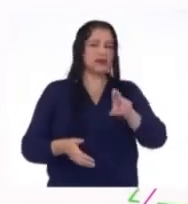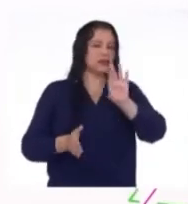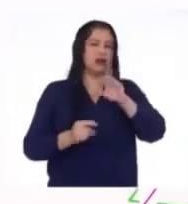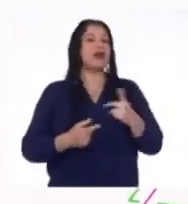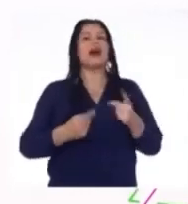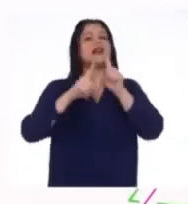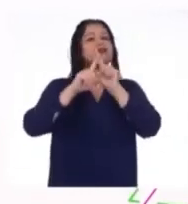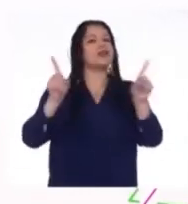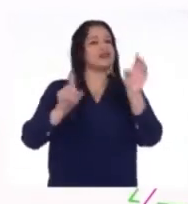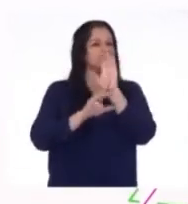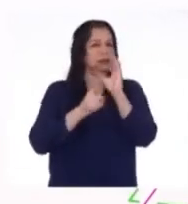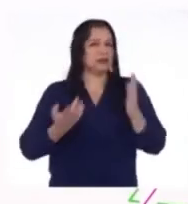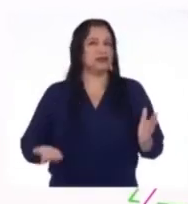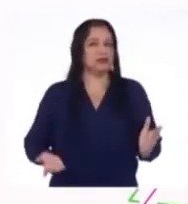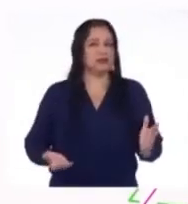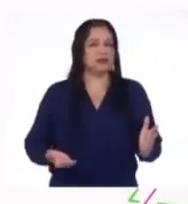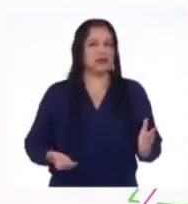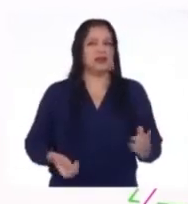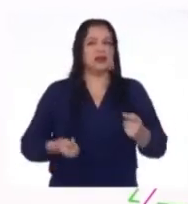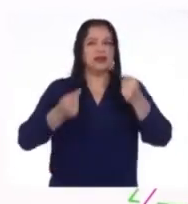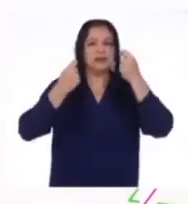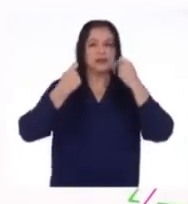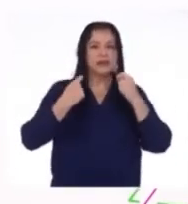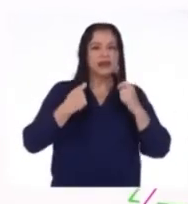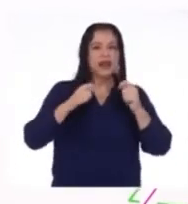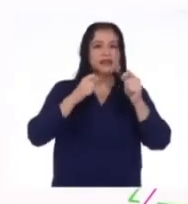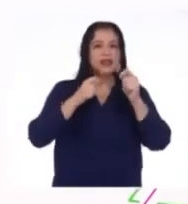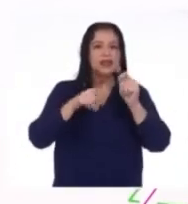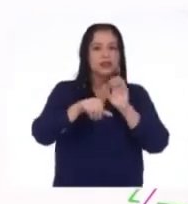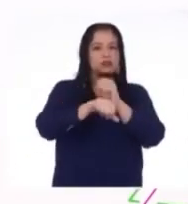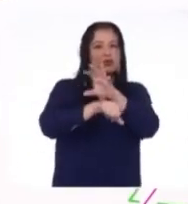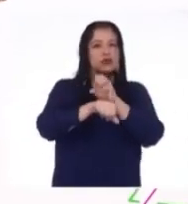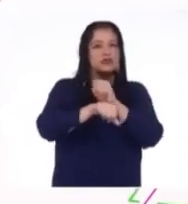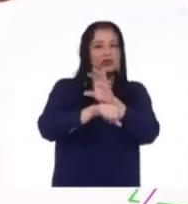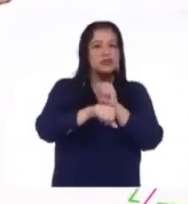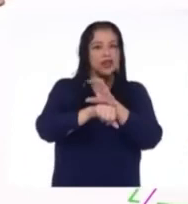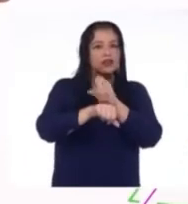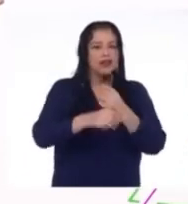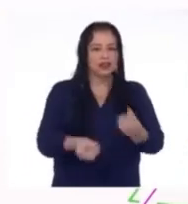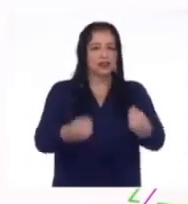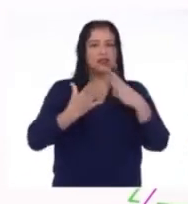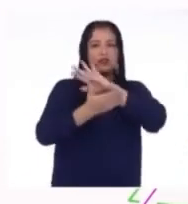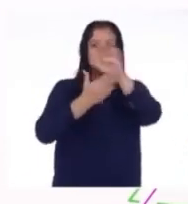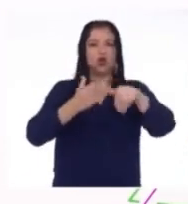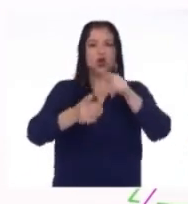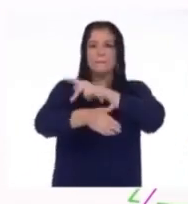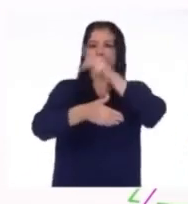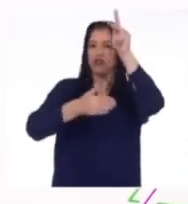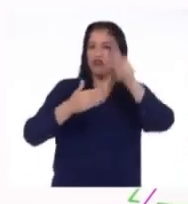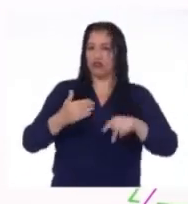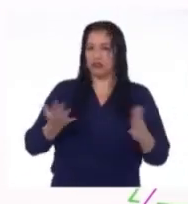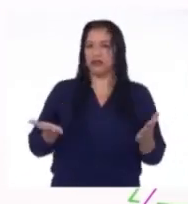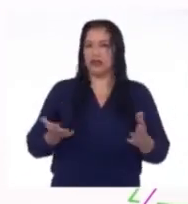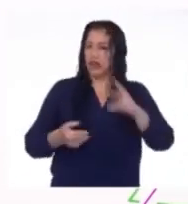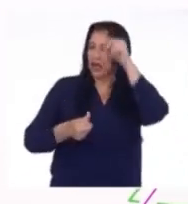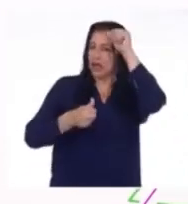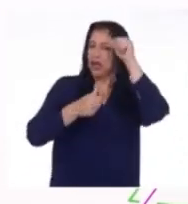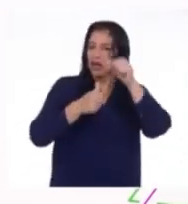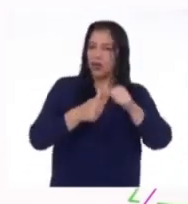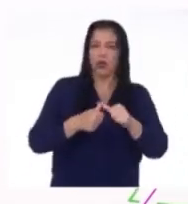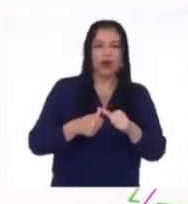la diversidad. Intenten seguir los consejos que nos han dado todos nuestros expertos, chicos, y recuerden